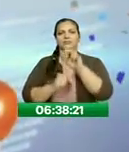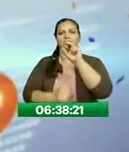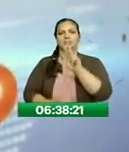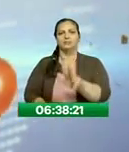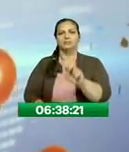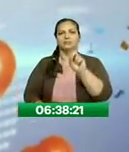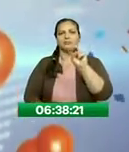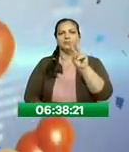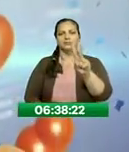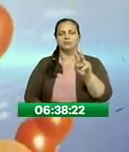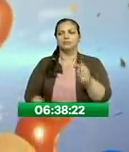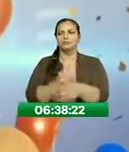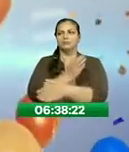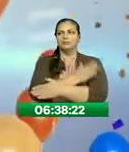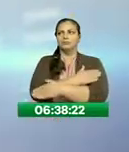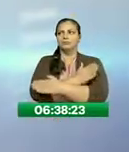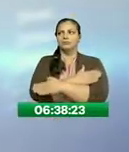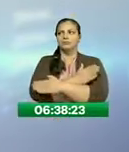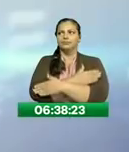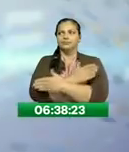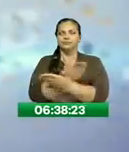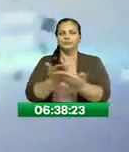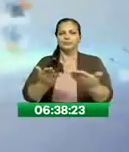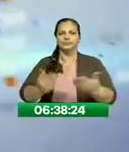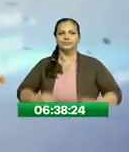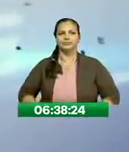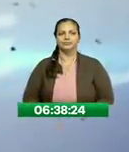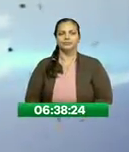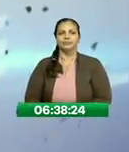¡felicidades! Y acá está Mayra Túnez. Mayra Túnez.